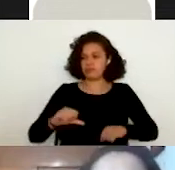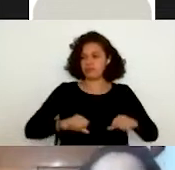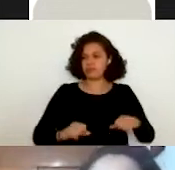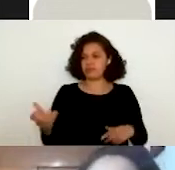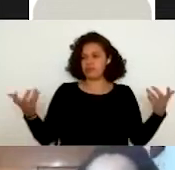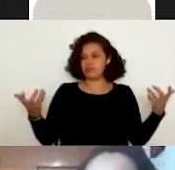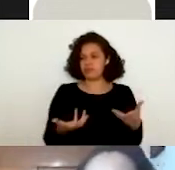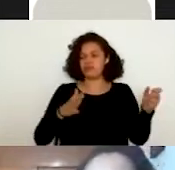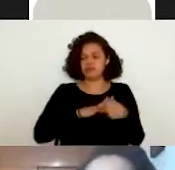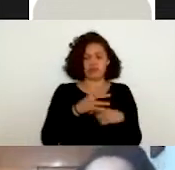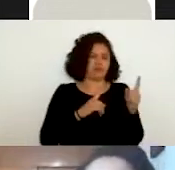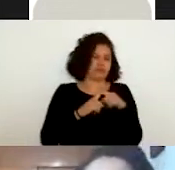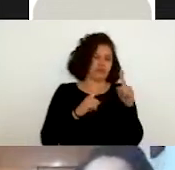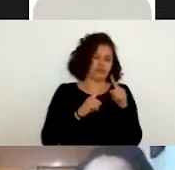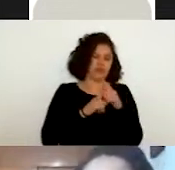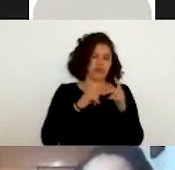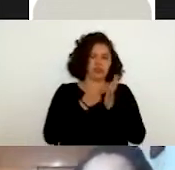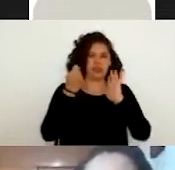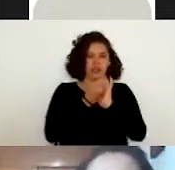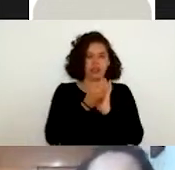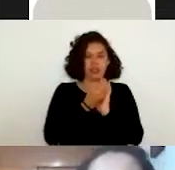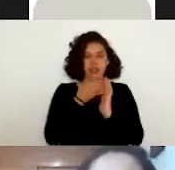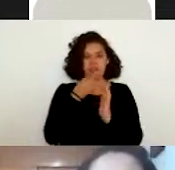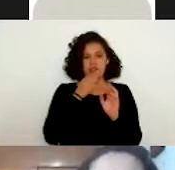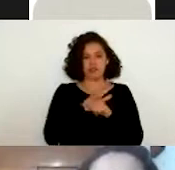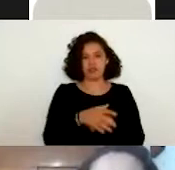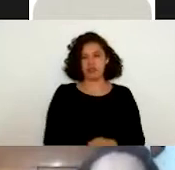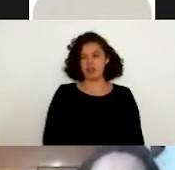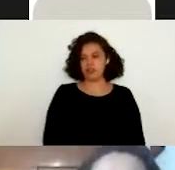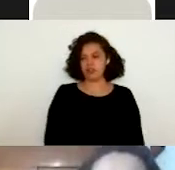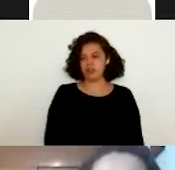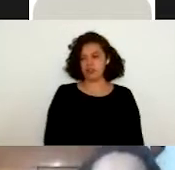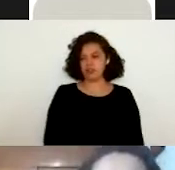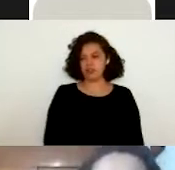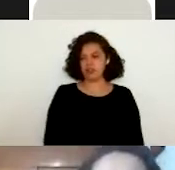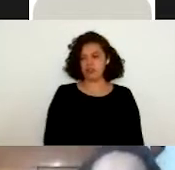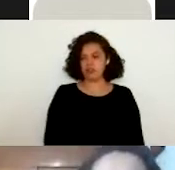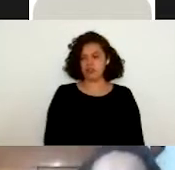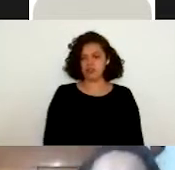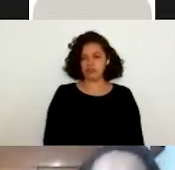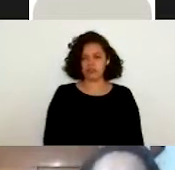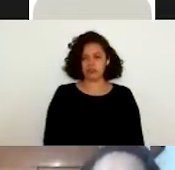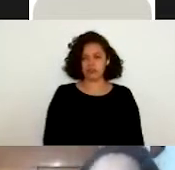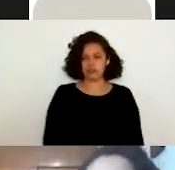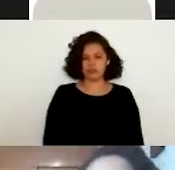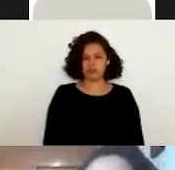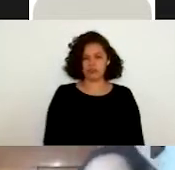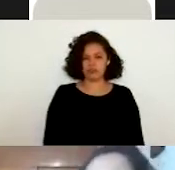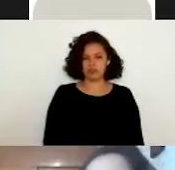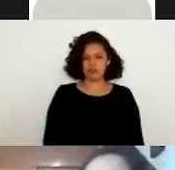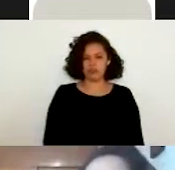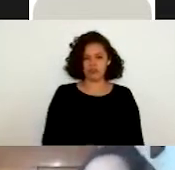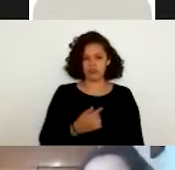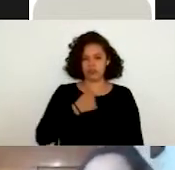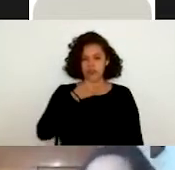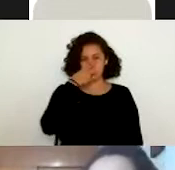qué tareas, qué técnicas voy a implementar. Aquí es donde les comentaba la sesión pasada, que pueden ser